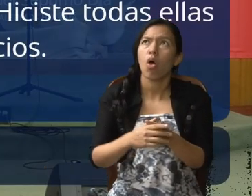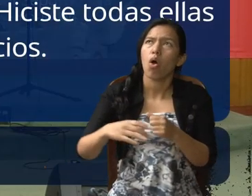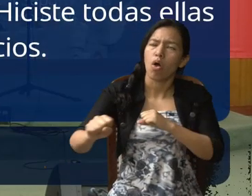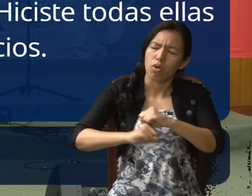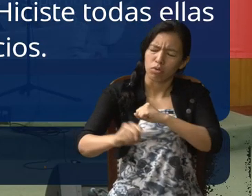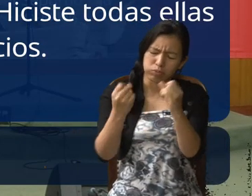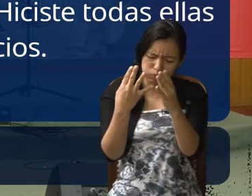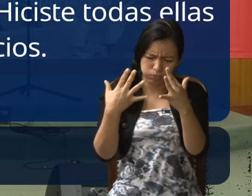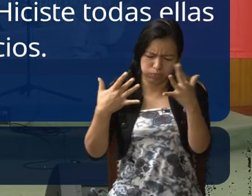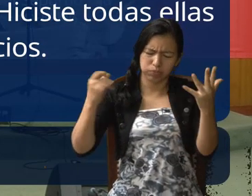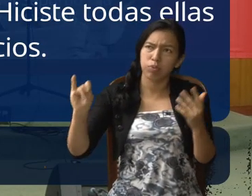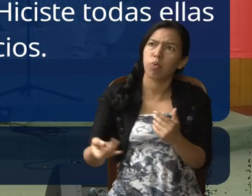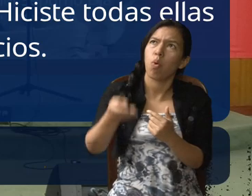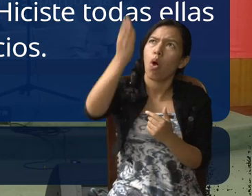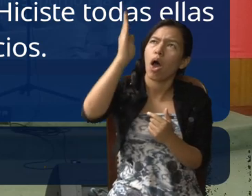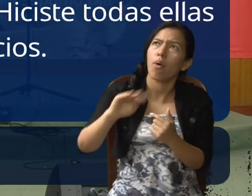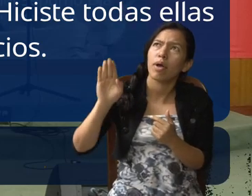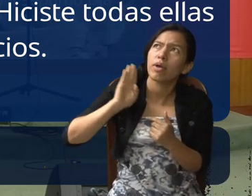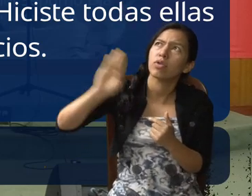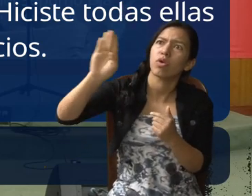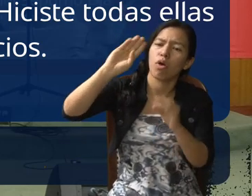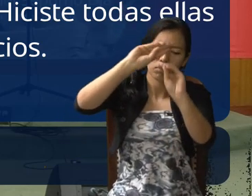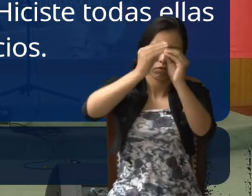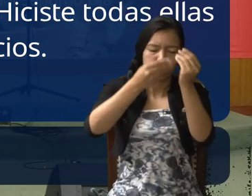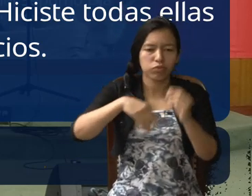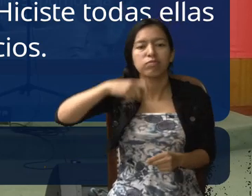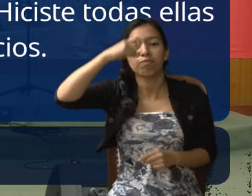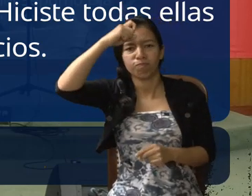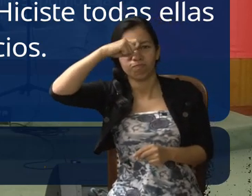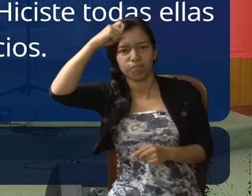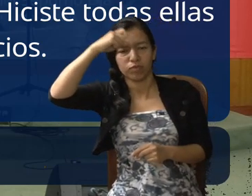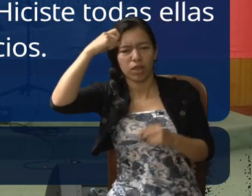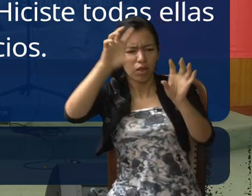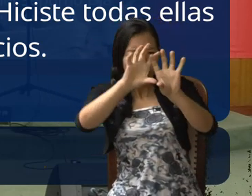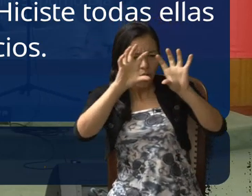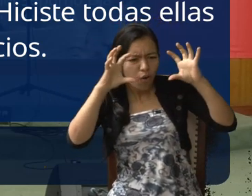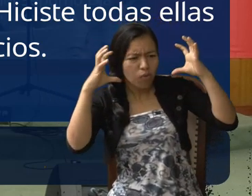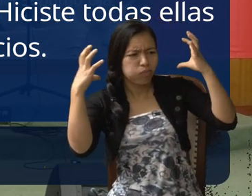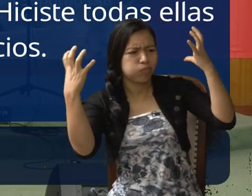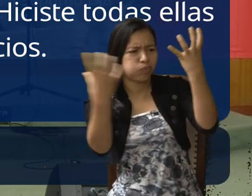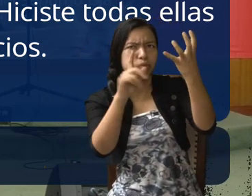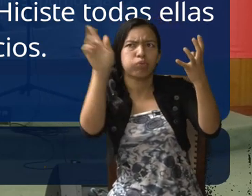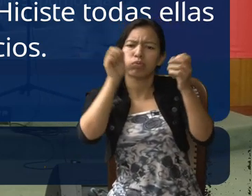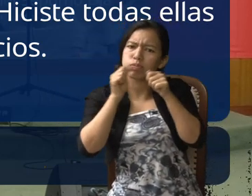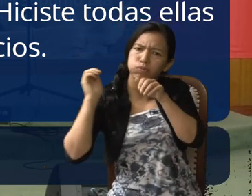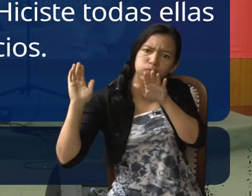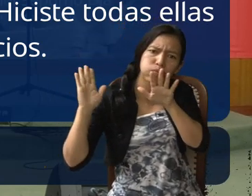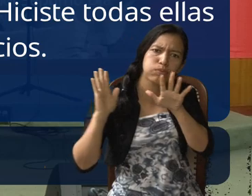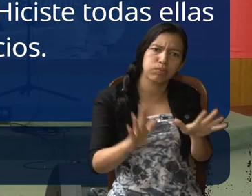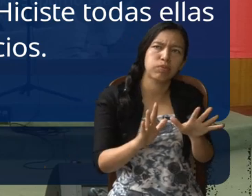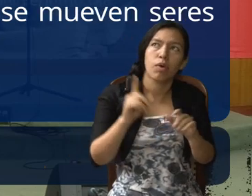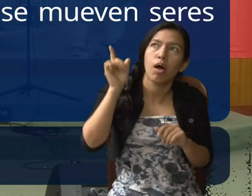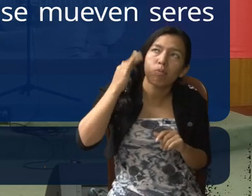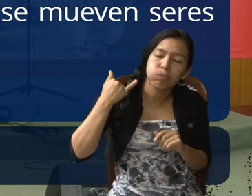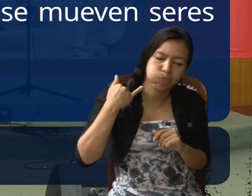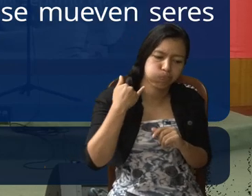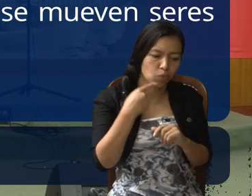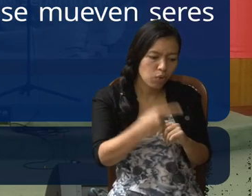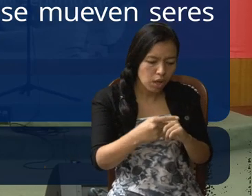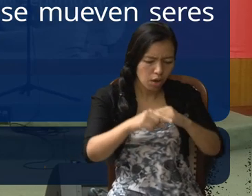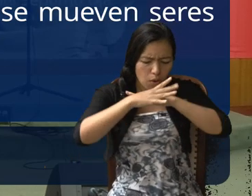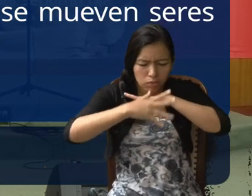Jehová? Hiciste todas ellas con sabiduría. La tierra está llena de tus beneficios. He allí el grande y ancho